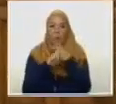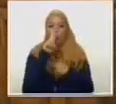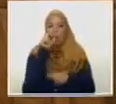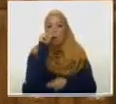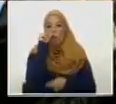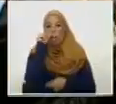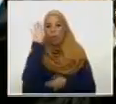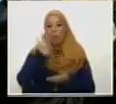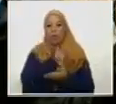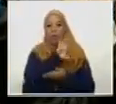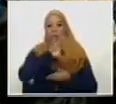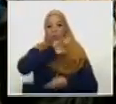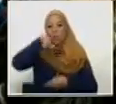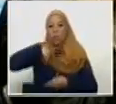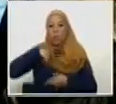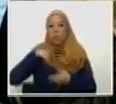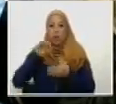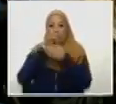Nuestro